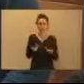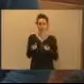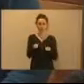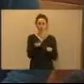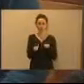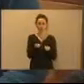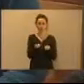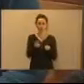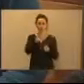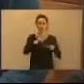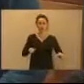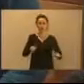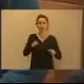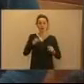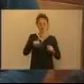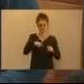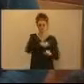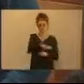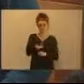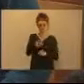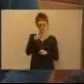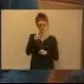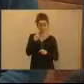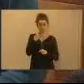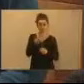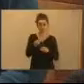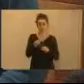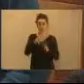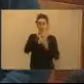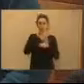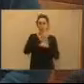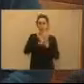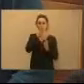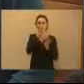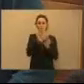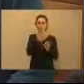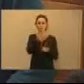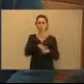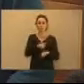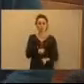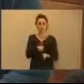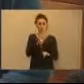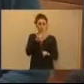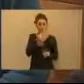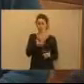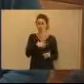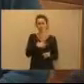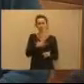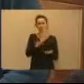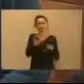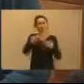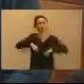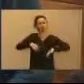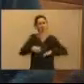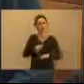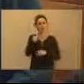controlando la población de estos insectos. Ahora toca elaborar medidas, ahora que estamos a tiempo. No seamos negligentes y piensen, aunque